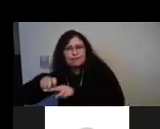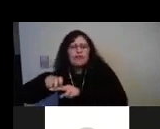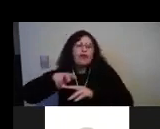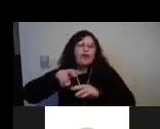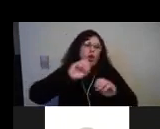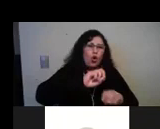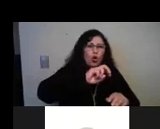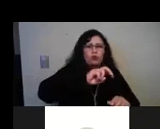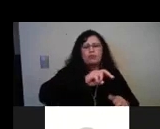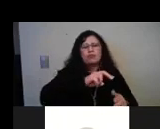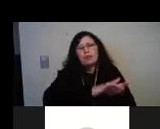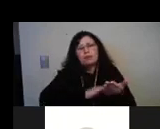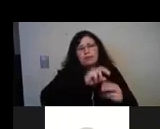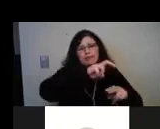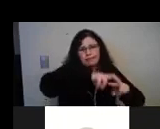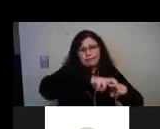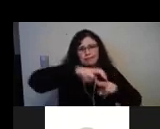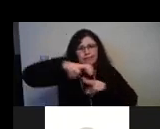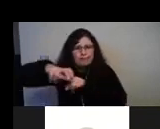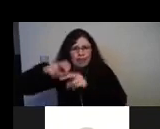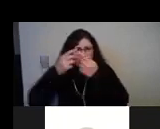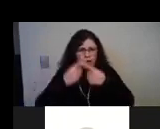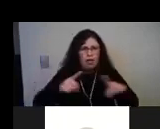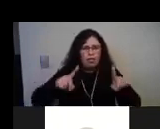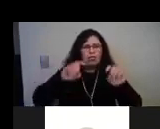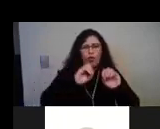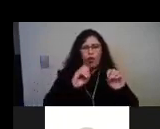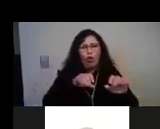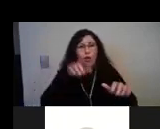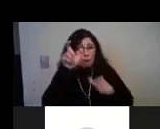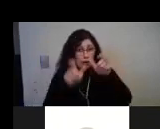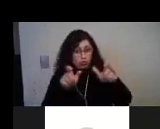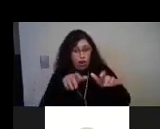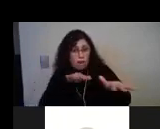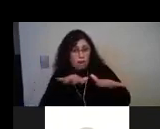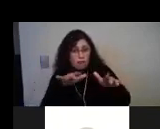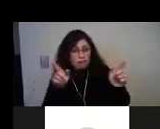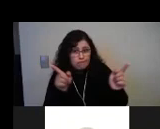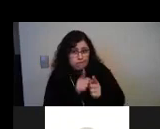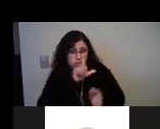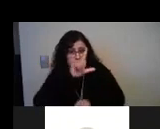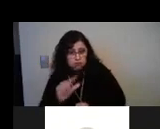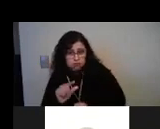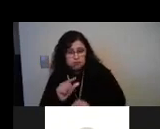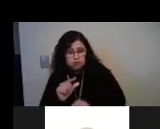con trastorno neurológico y de personas con movilidad reducida en general, ¿ya?